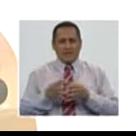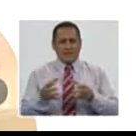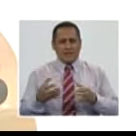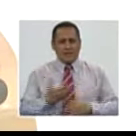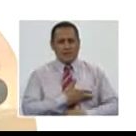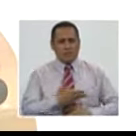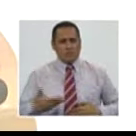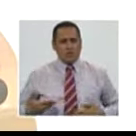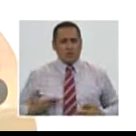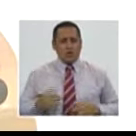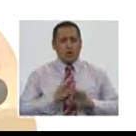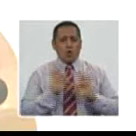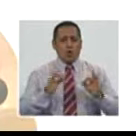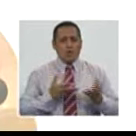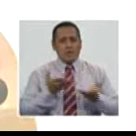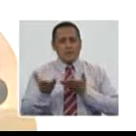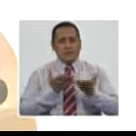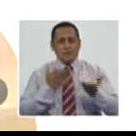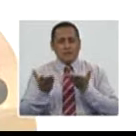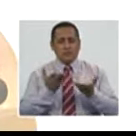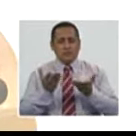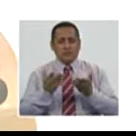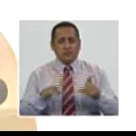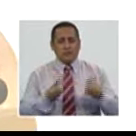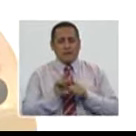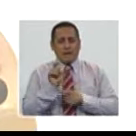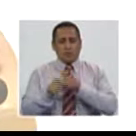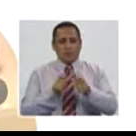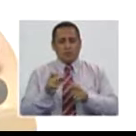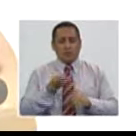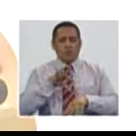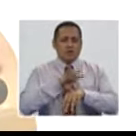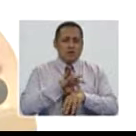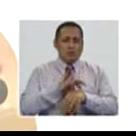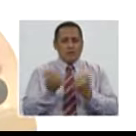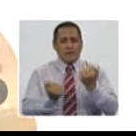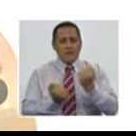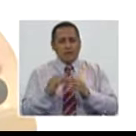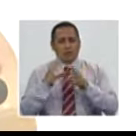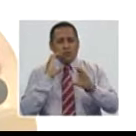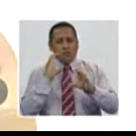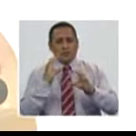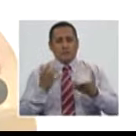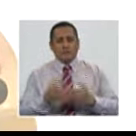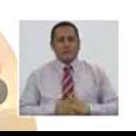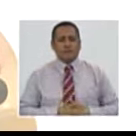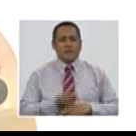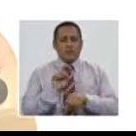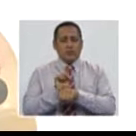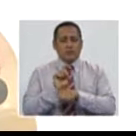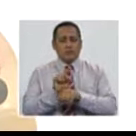públicas o que presten también servicios públicos como salud transporte